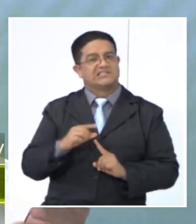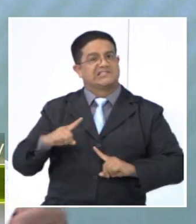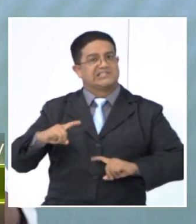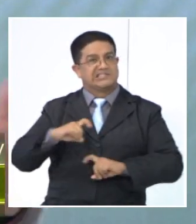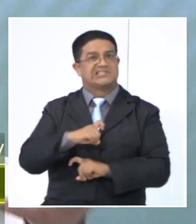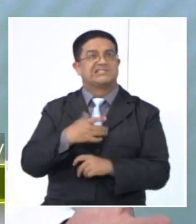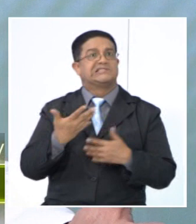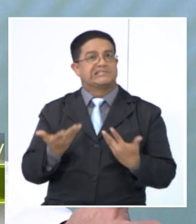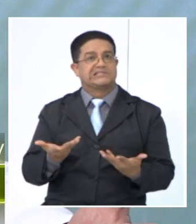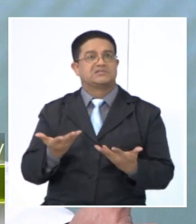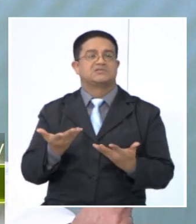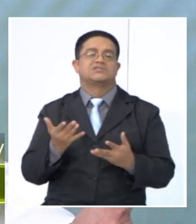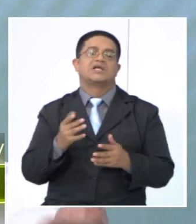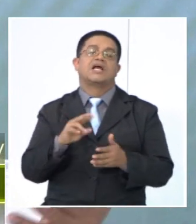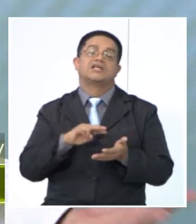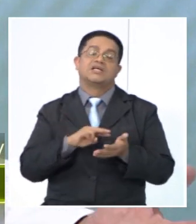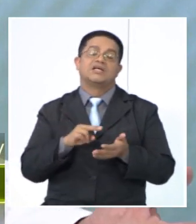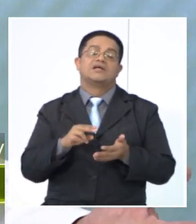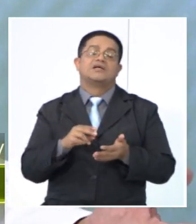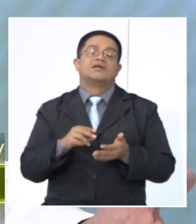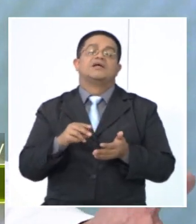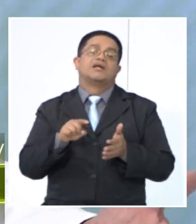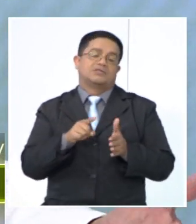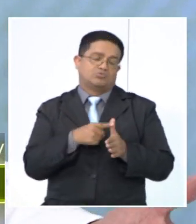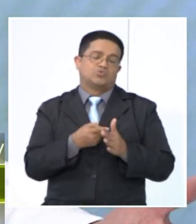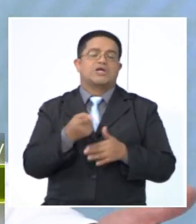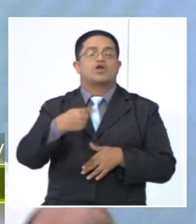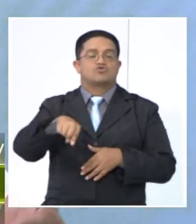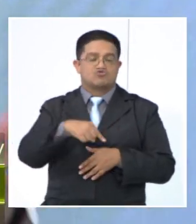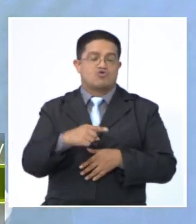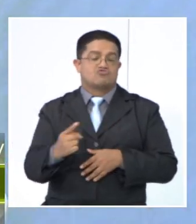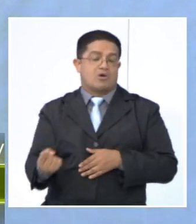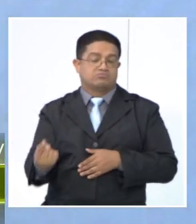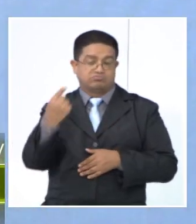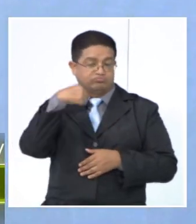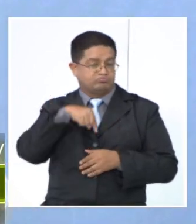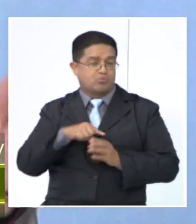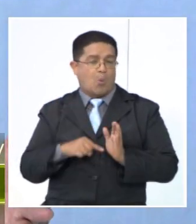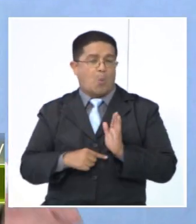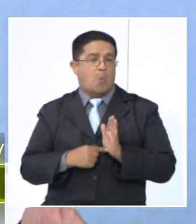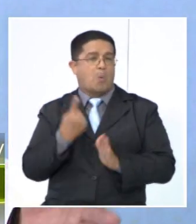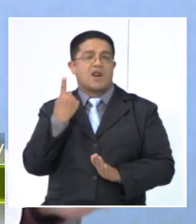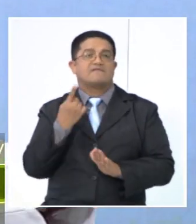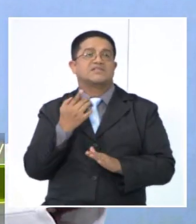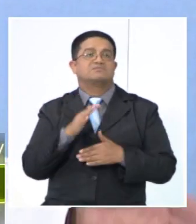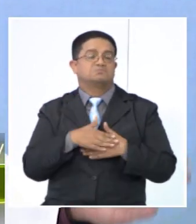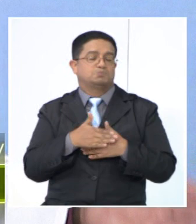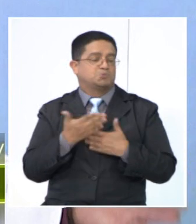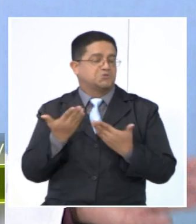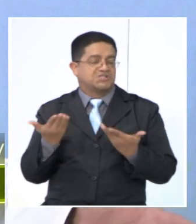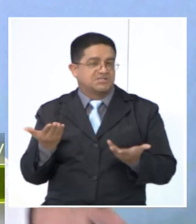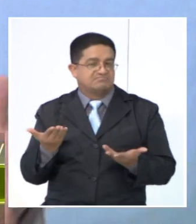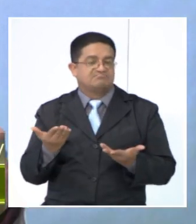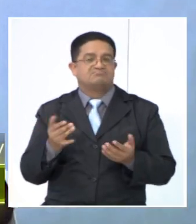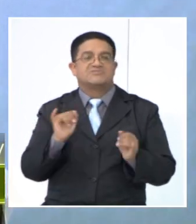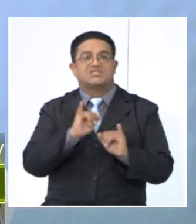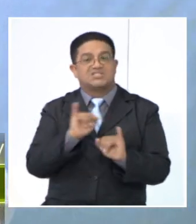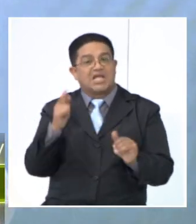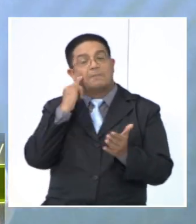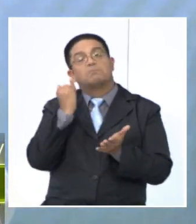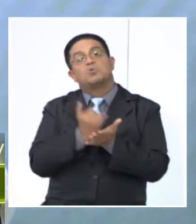es porque ya ha pasado por ese tipo de cosas, y lo hacemos como monoterapia porque en este caso aplica, porque ya ha tenido